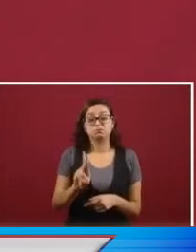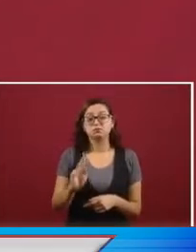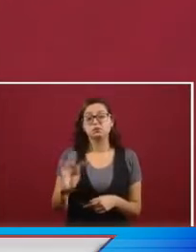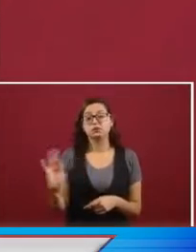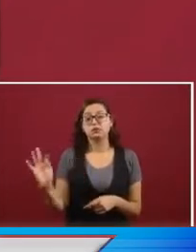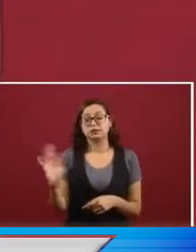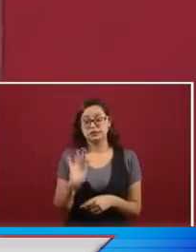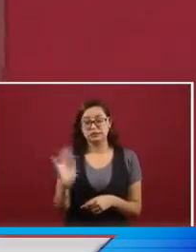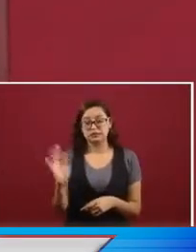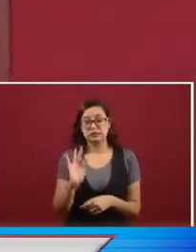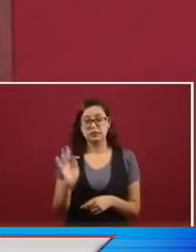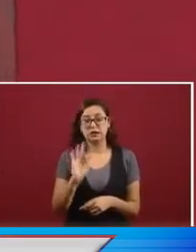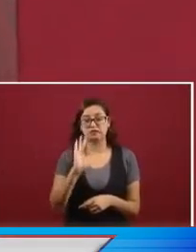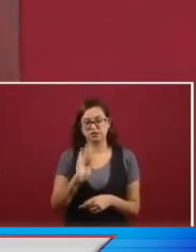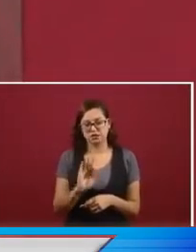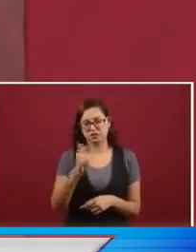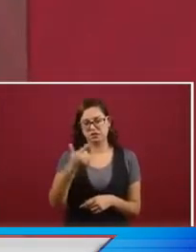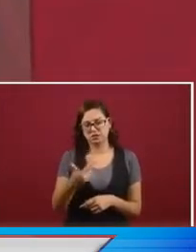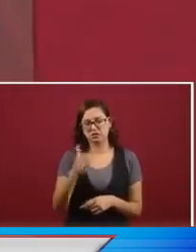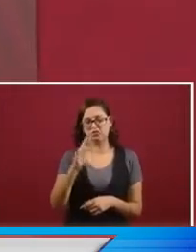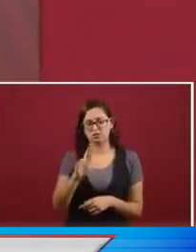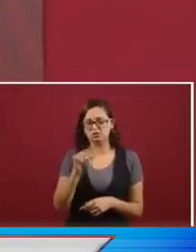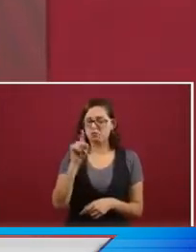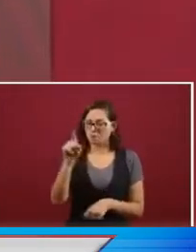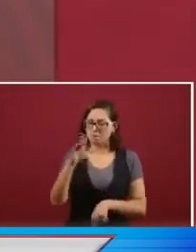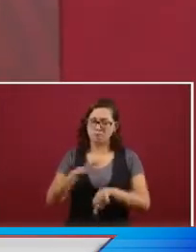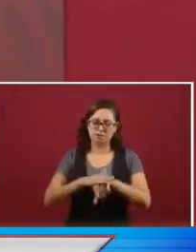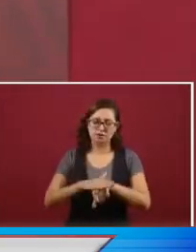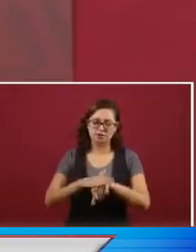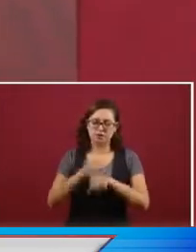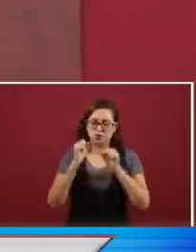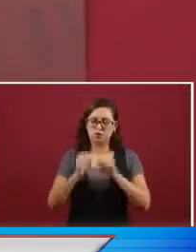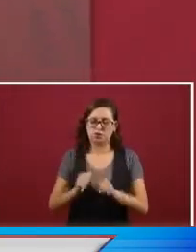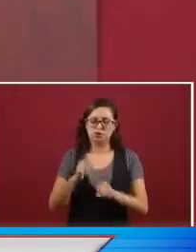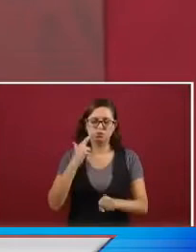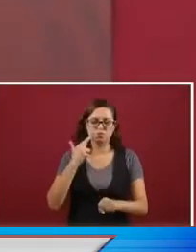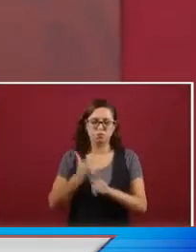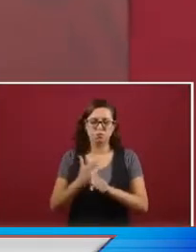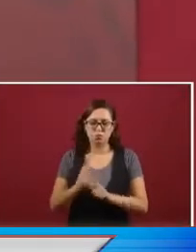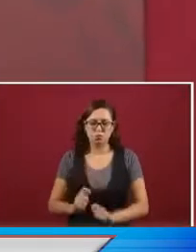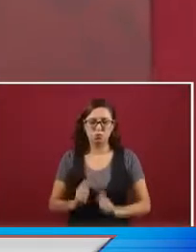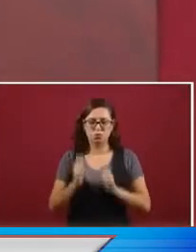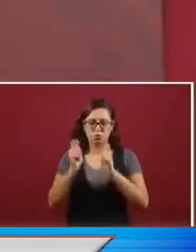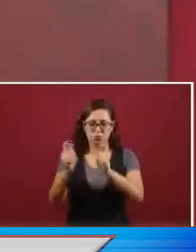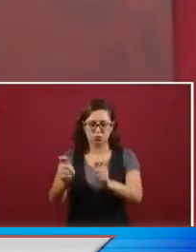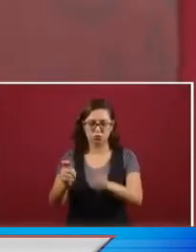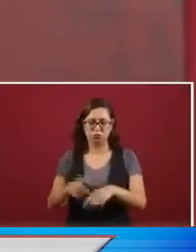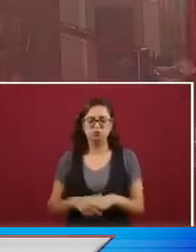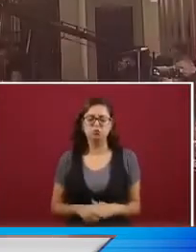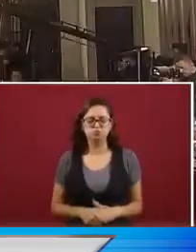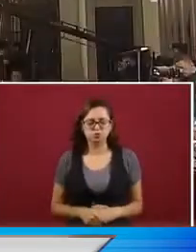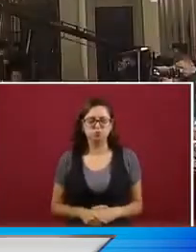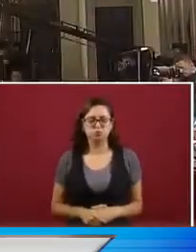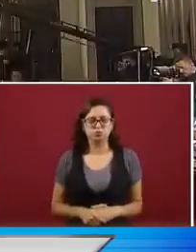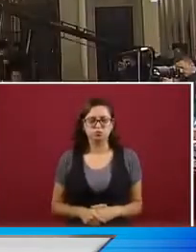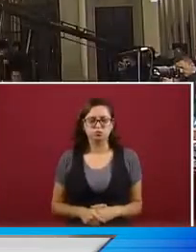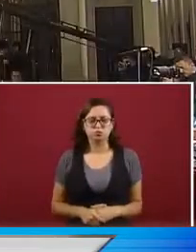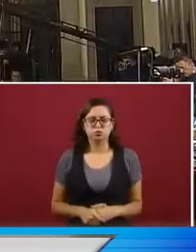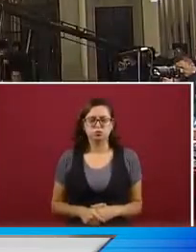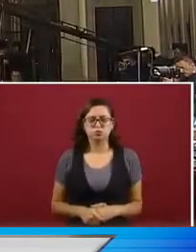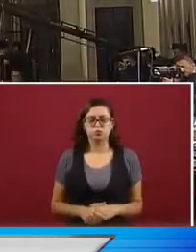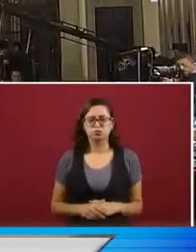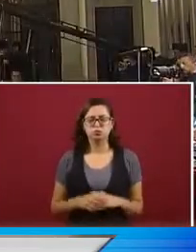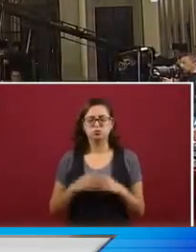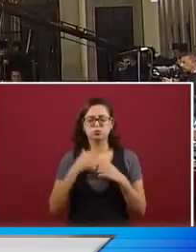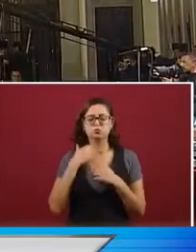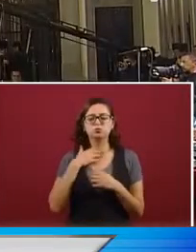información completa de este caso y se trata de la delincuencia organizada. No hay intervencionismo por este caso. Se trabaja conjuntamente por este evento